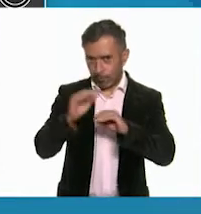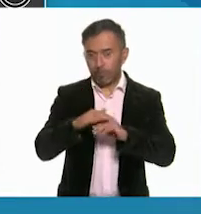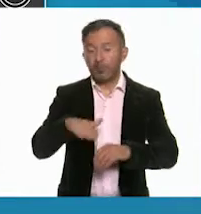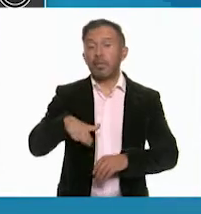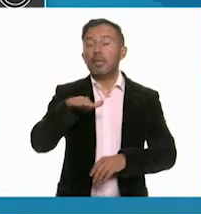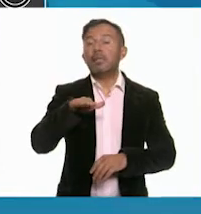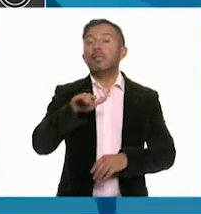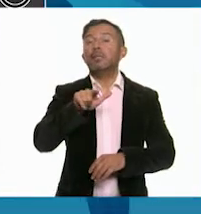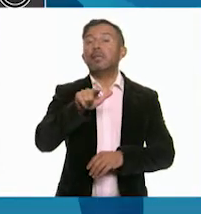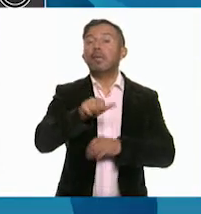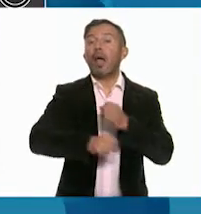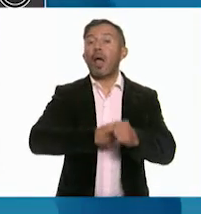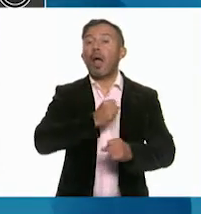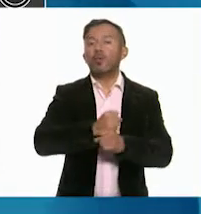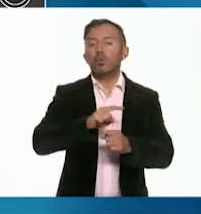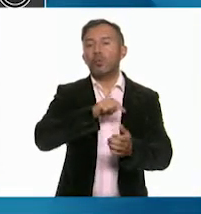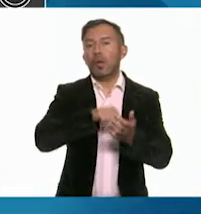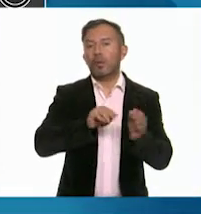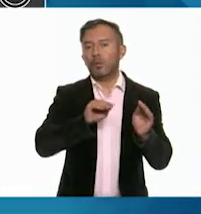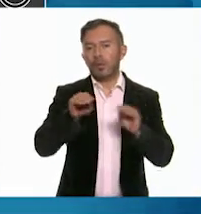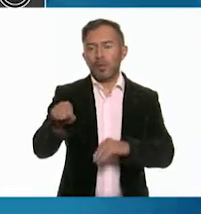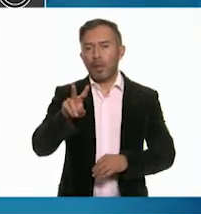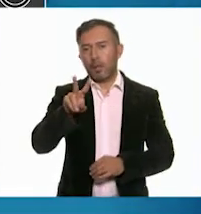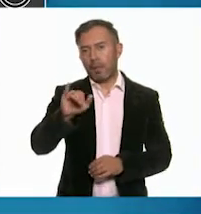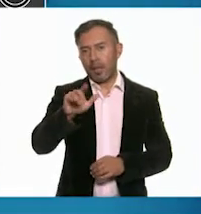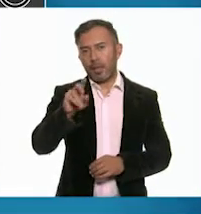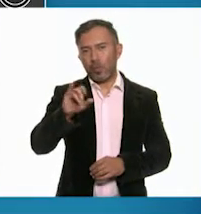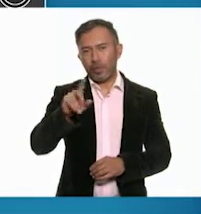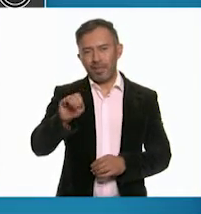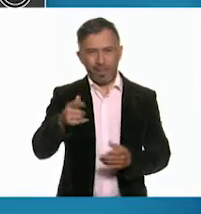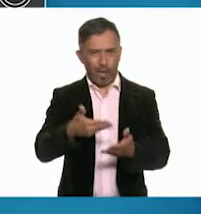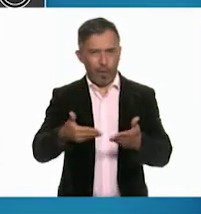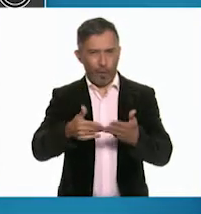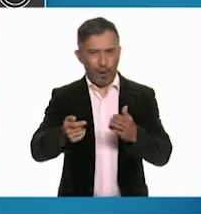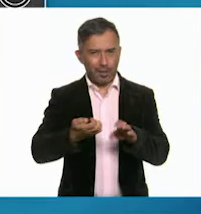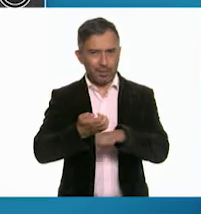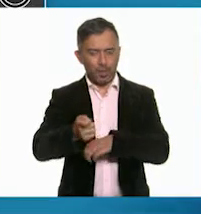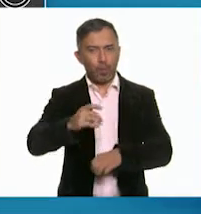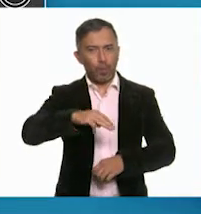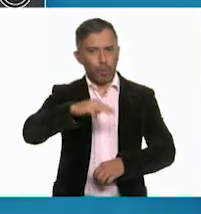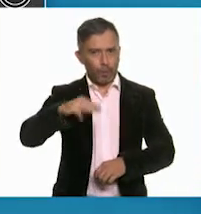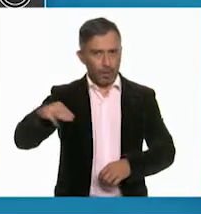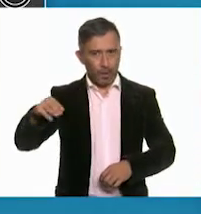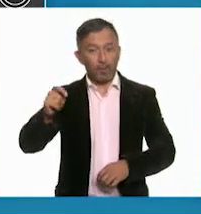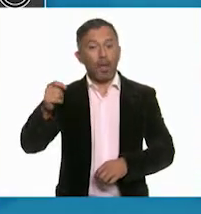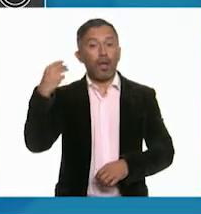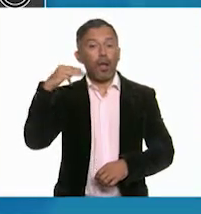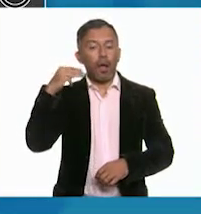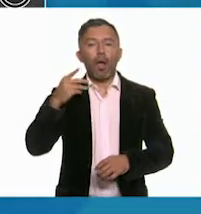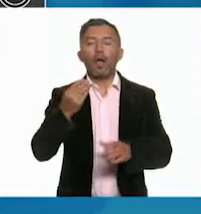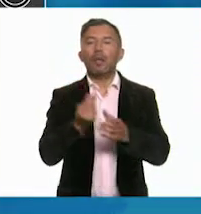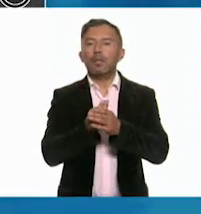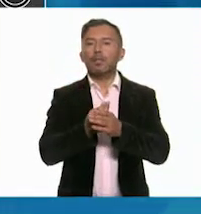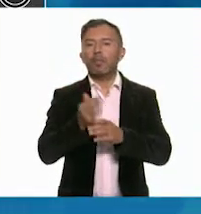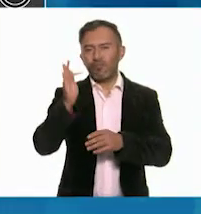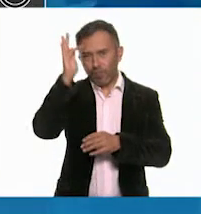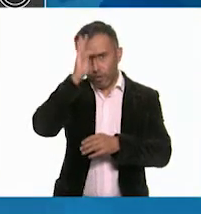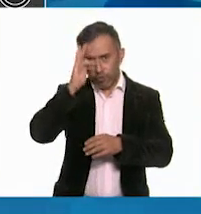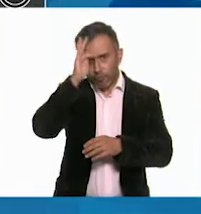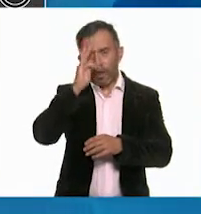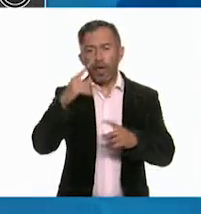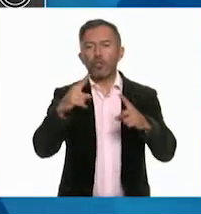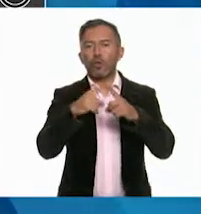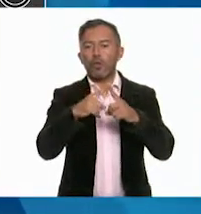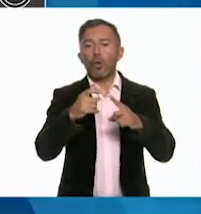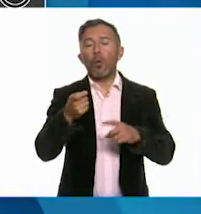Colegio de San Nicolás en Valladolid, hoy Morelia, Hidalgo empezó a dar clases de filosofía y teología. Sus compañeros lo apodaron